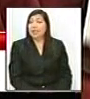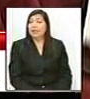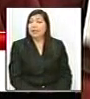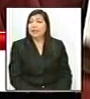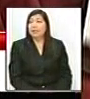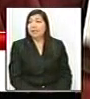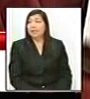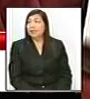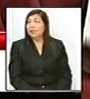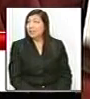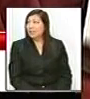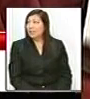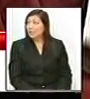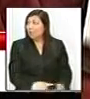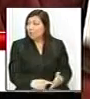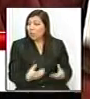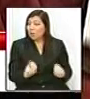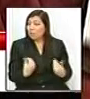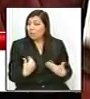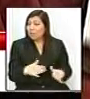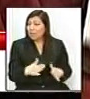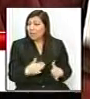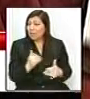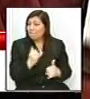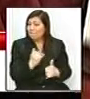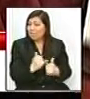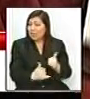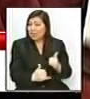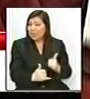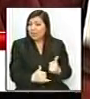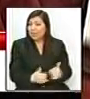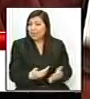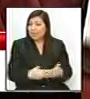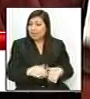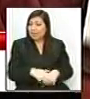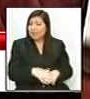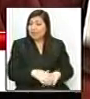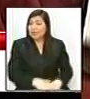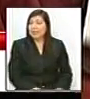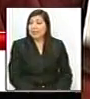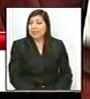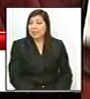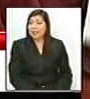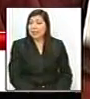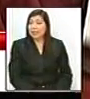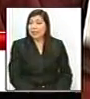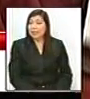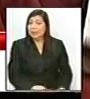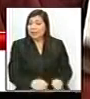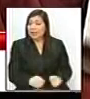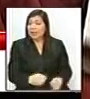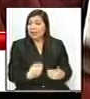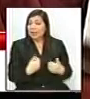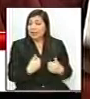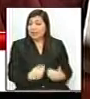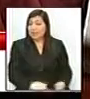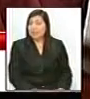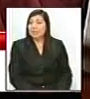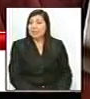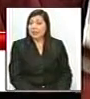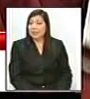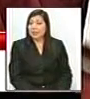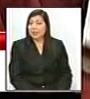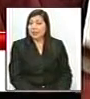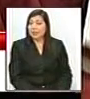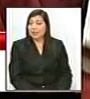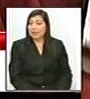Entonces, y como ya está en la parte final, ya debe estar en alguna planificación para que el próximo año salgamos de eso, porque recuerden